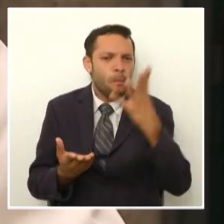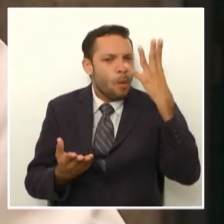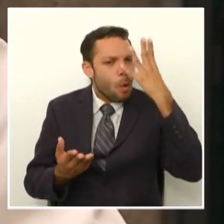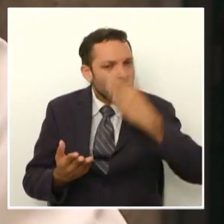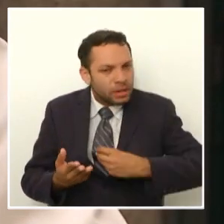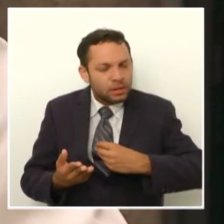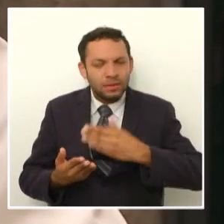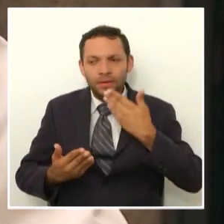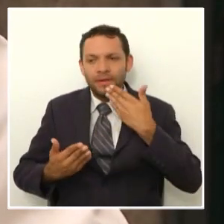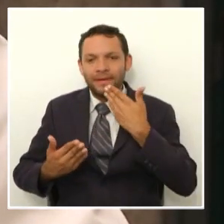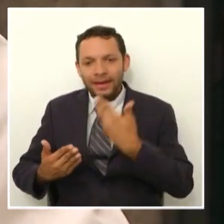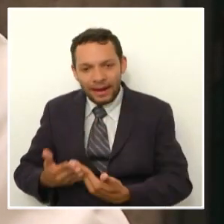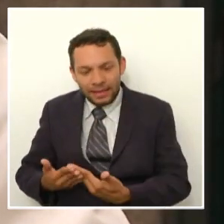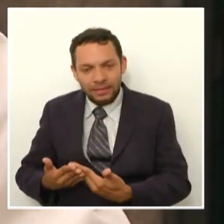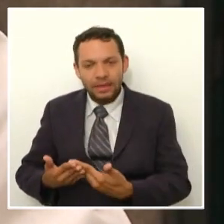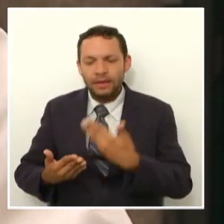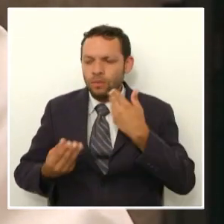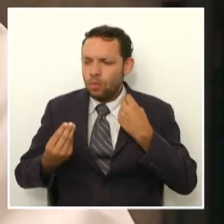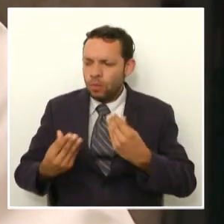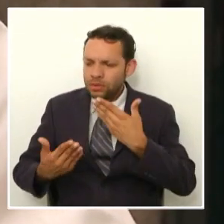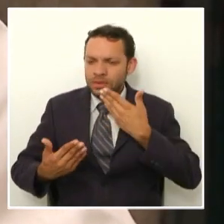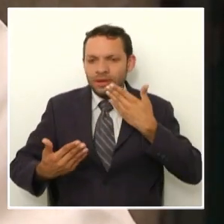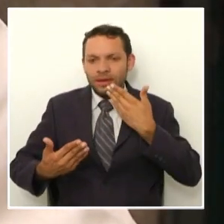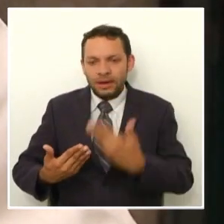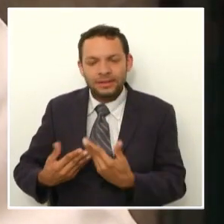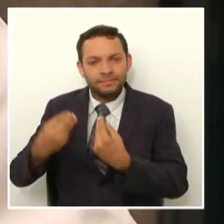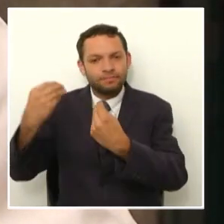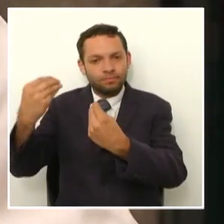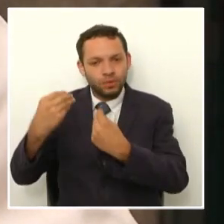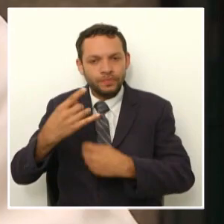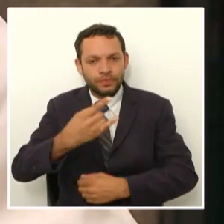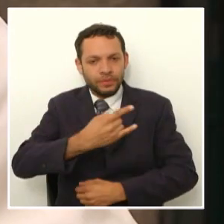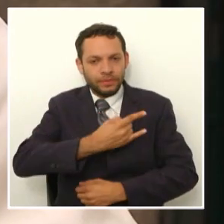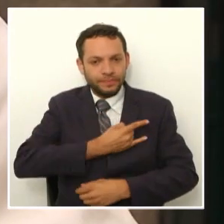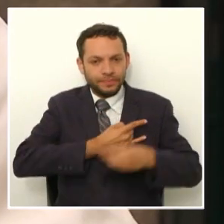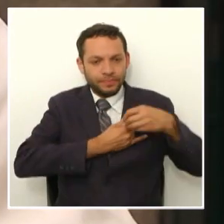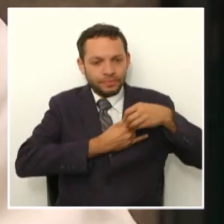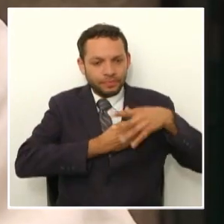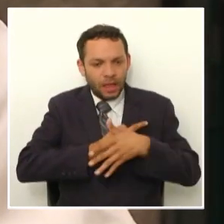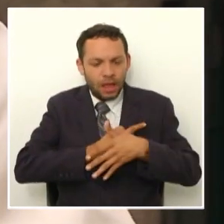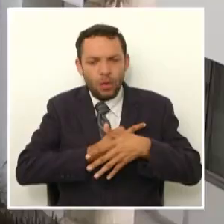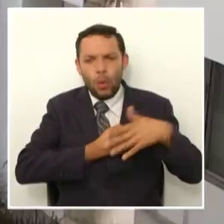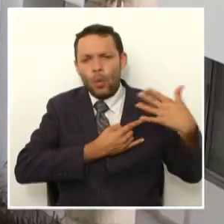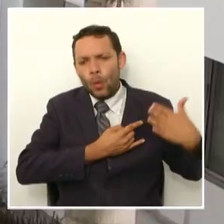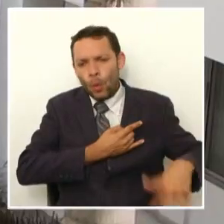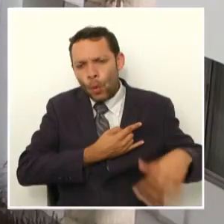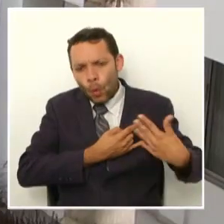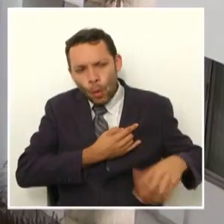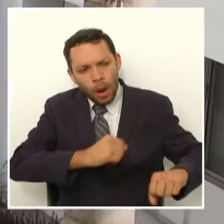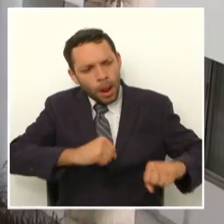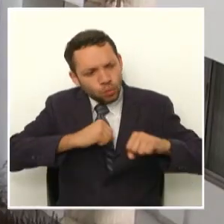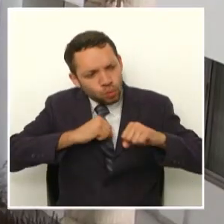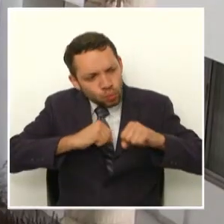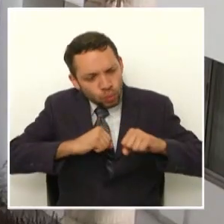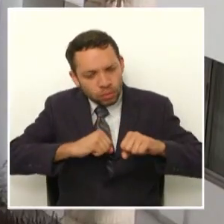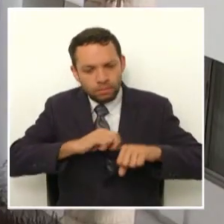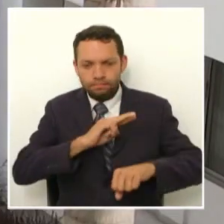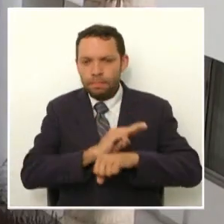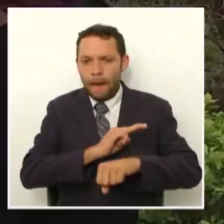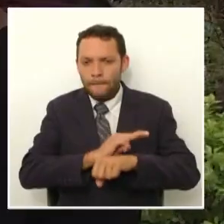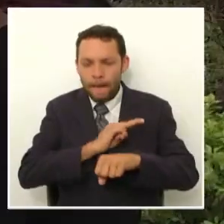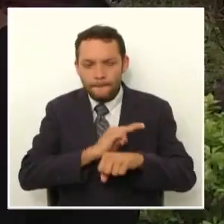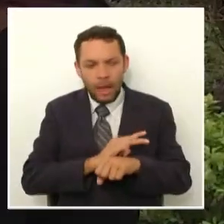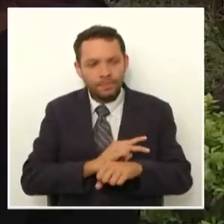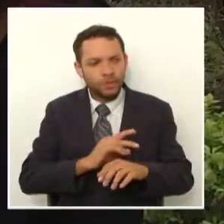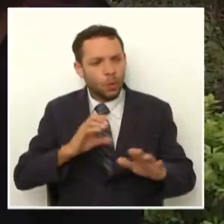que agradecerle, palabras de él, cuánto tenemos que agradecerle a la Universidad de Caldas, ese esfuerzo académico, esa exigencia que tenían ustedes